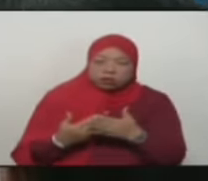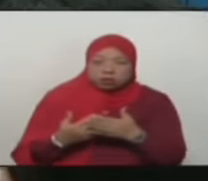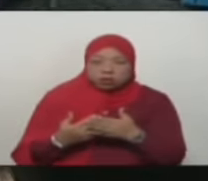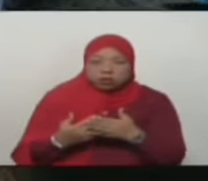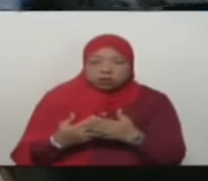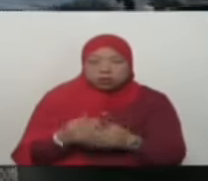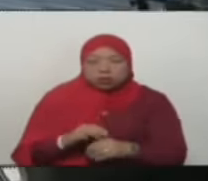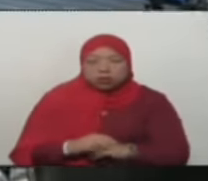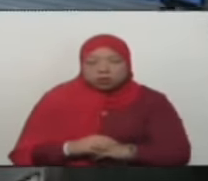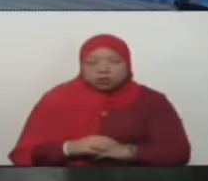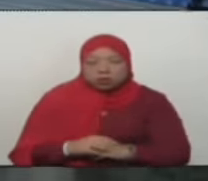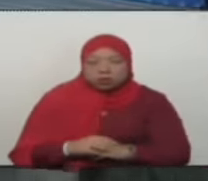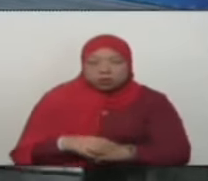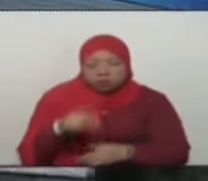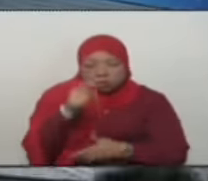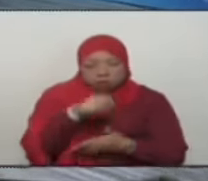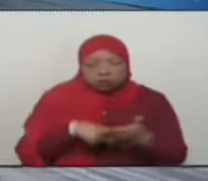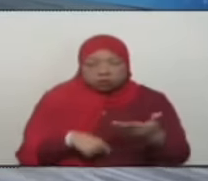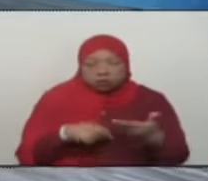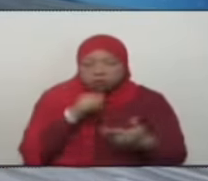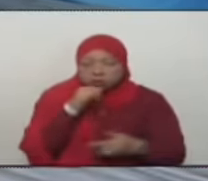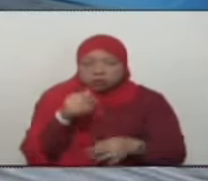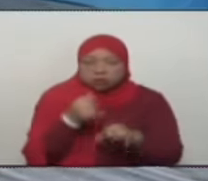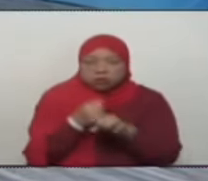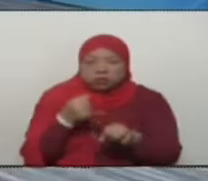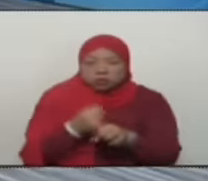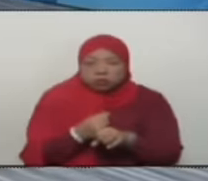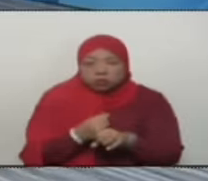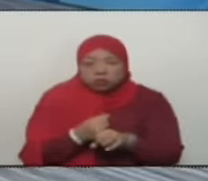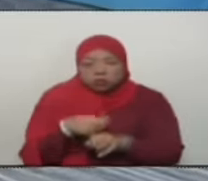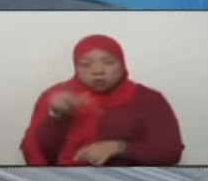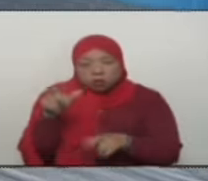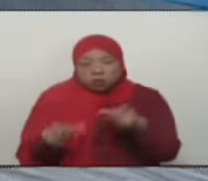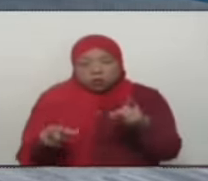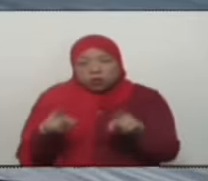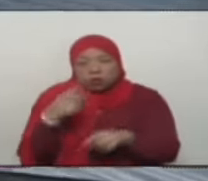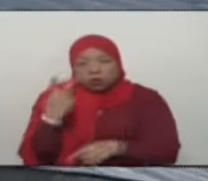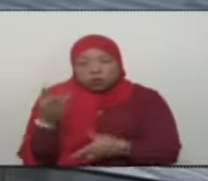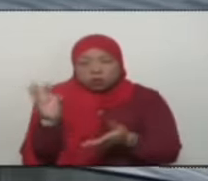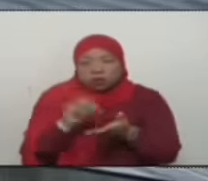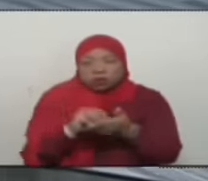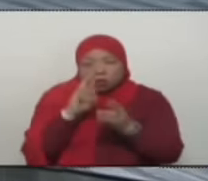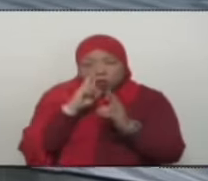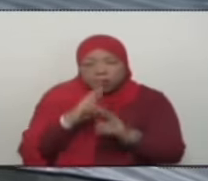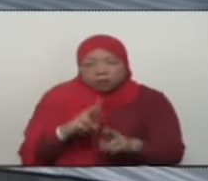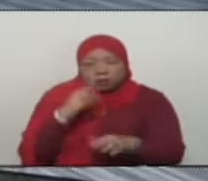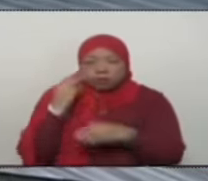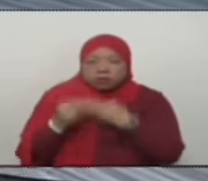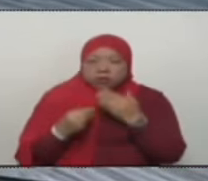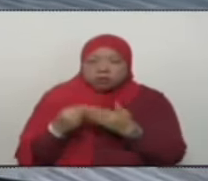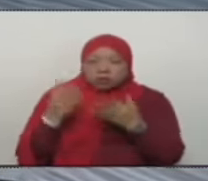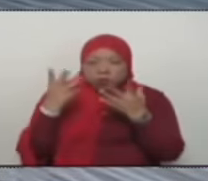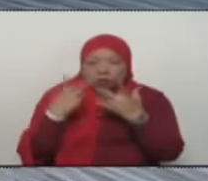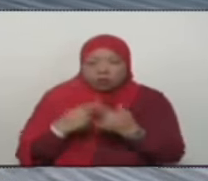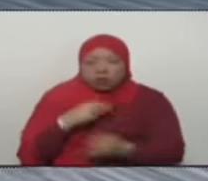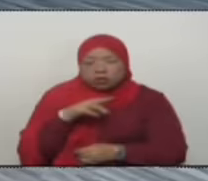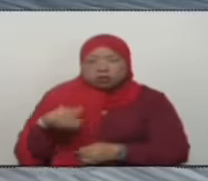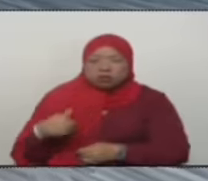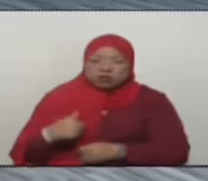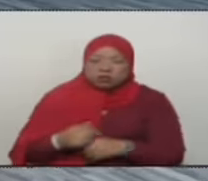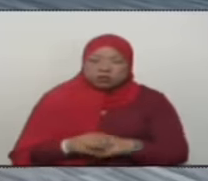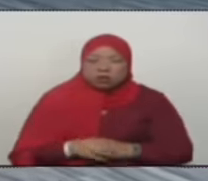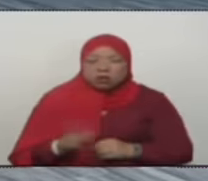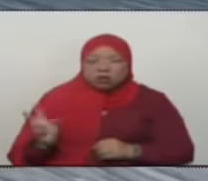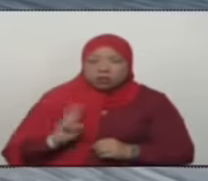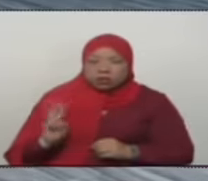tal, tal, lo hace firmar una caución. Y el vecino, los dos tienen que respetar la caución. ¿Cuántas veces pasa eso todos los días en